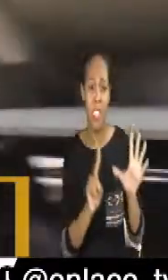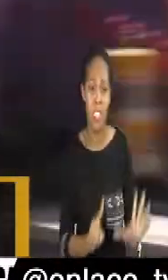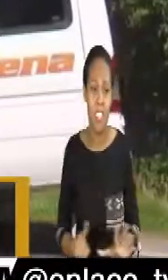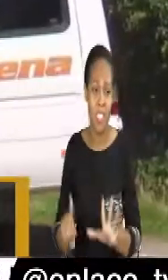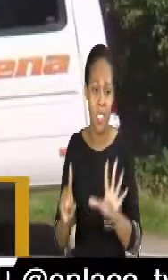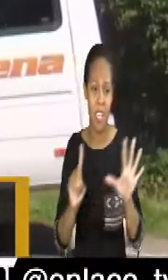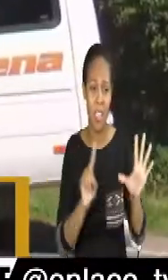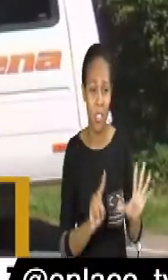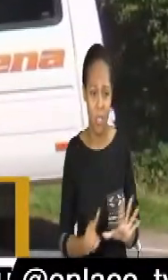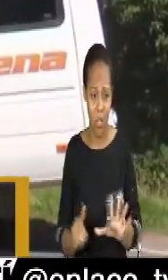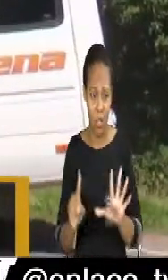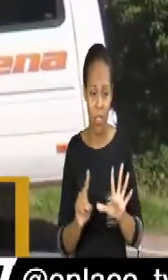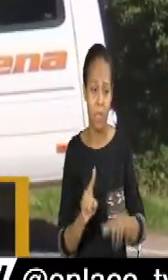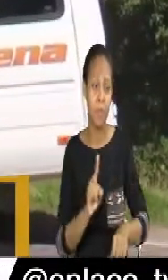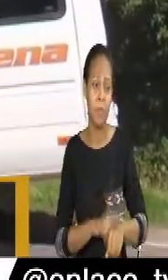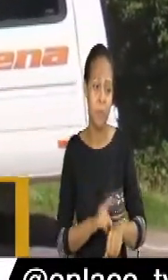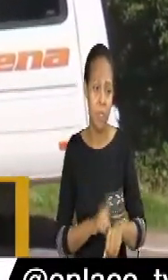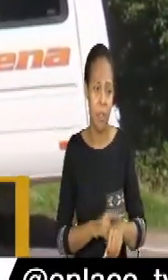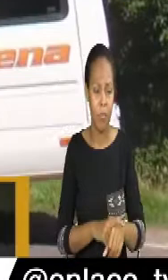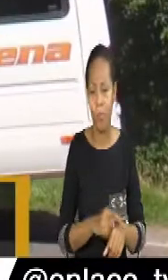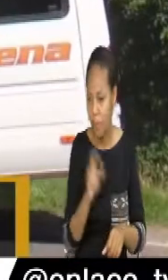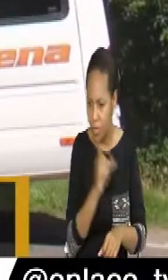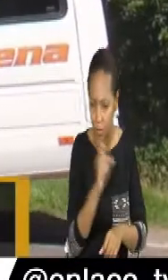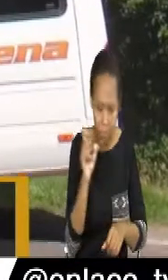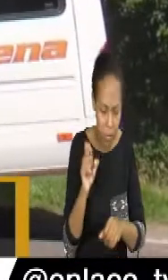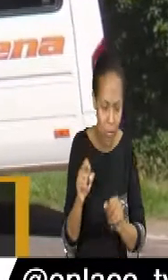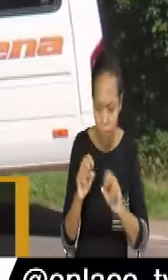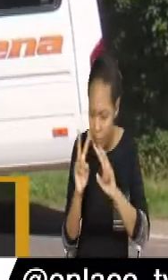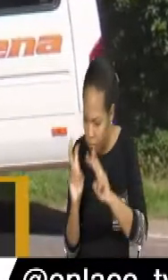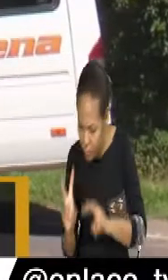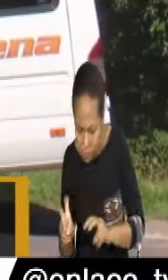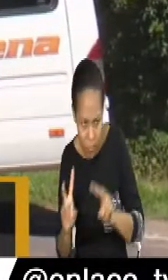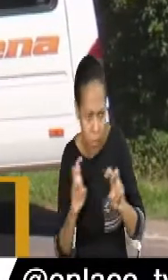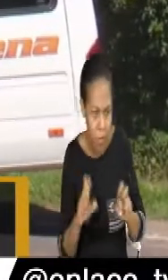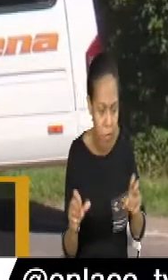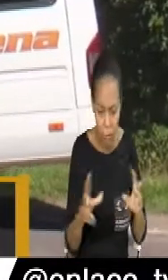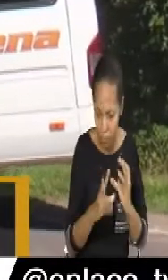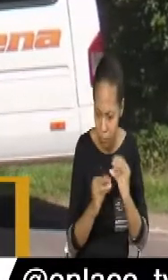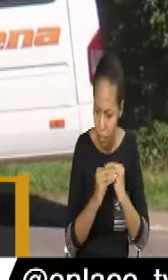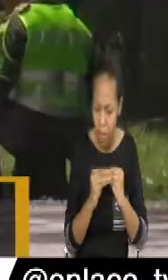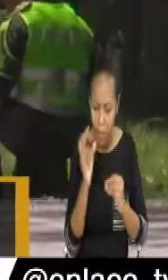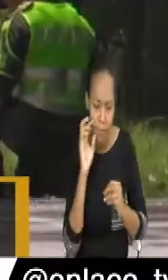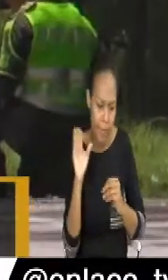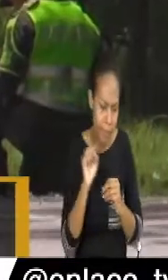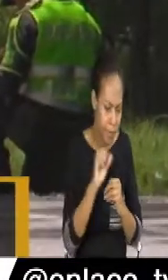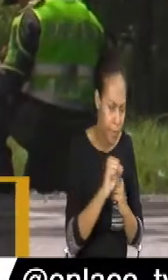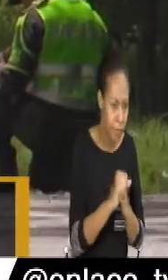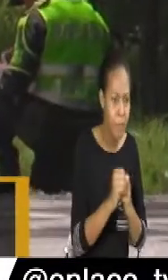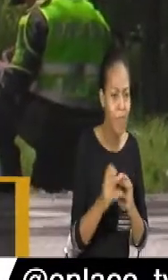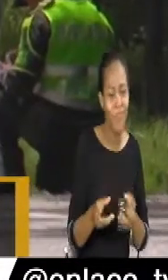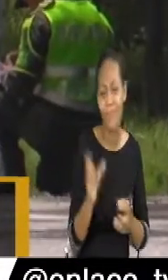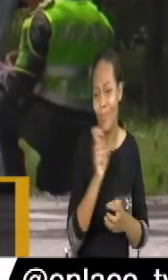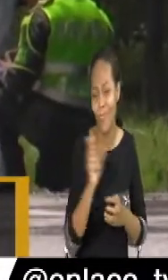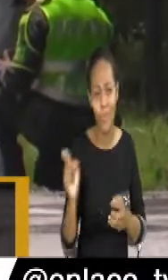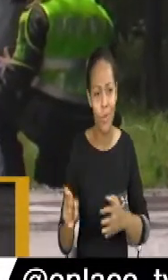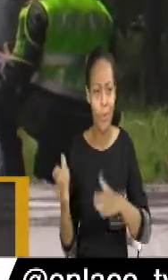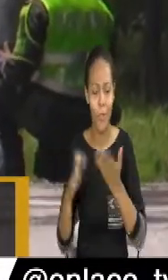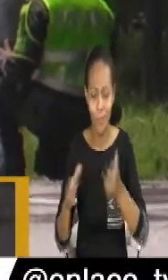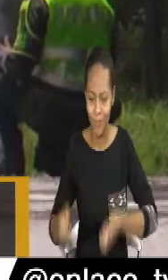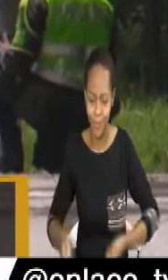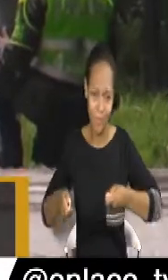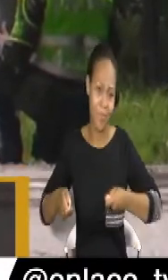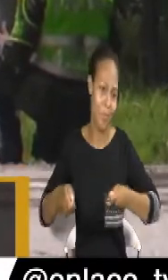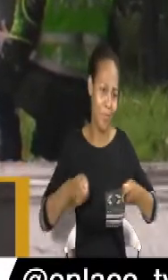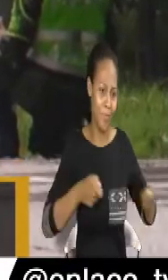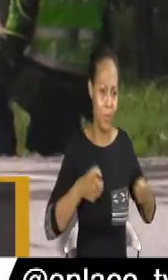del Laboratorio de Criminalística de la Policía de Tránsito fijaba evidencias y realizaba la diligencia del levantamiento de los cadáveres. El